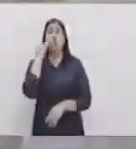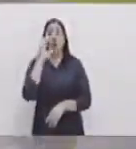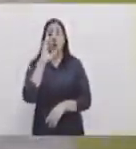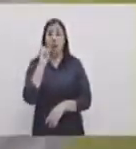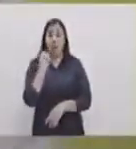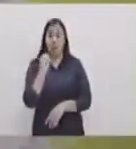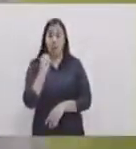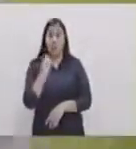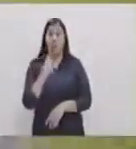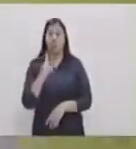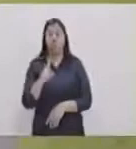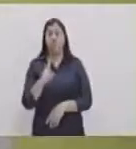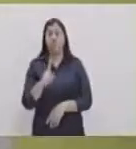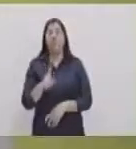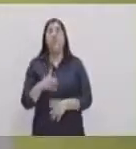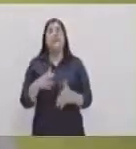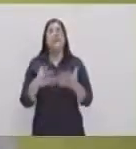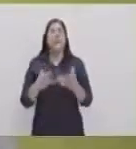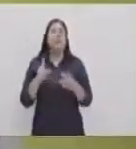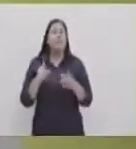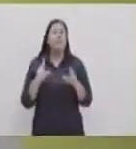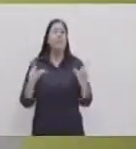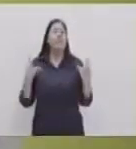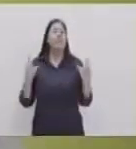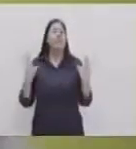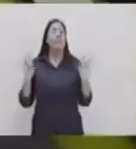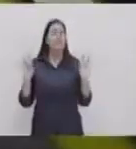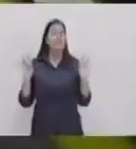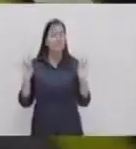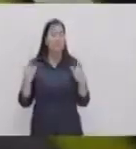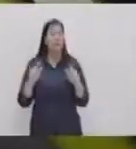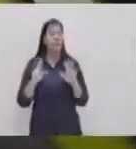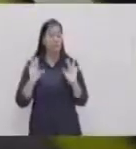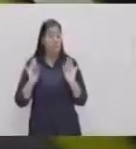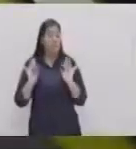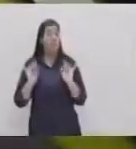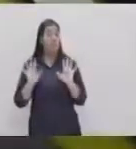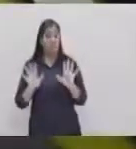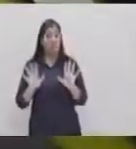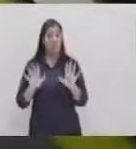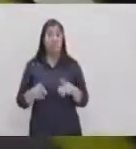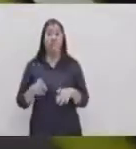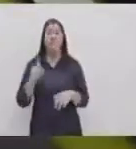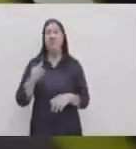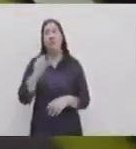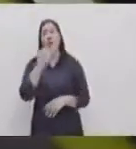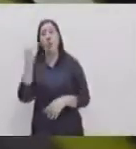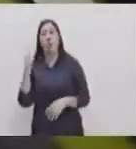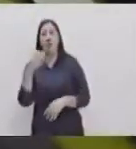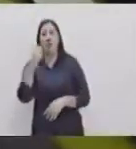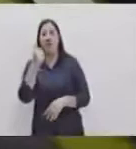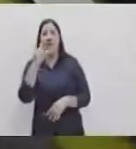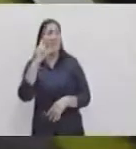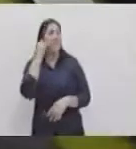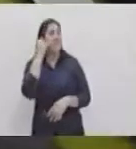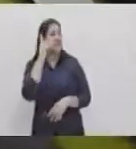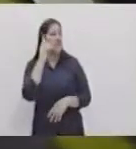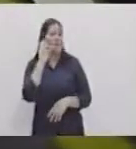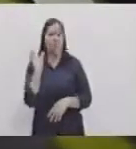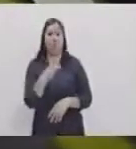un ácido altamente corrosivo y muy delicado. Pues hay otro, este se conoce como el ácido acético.